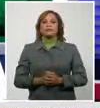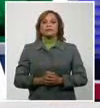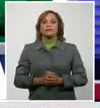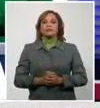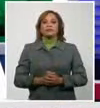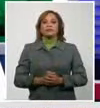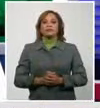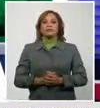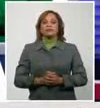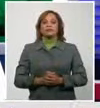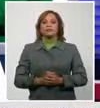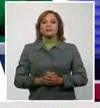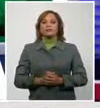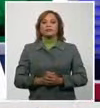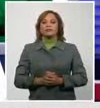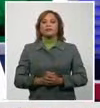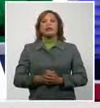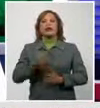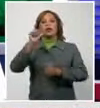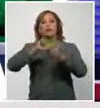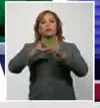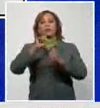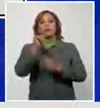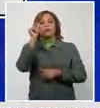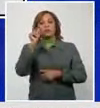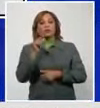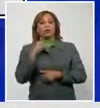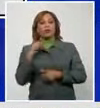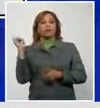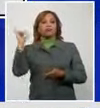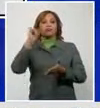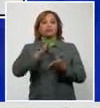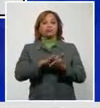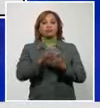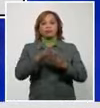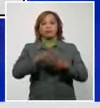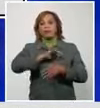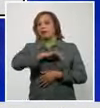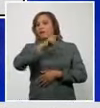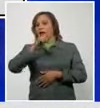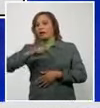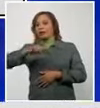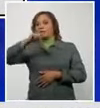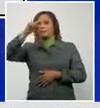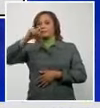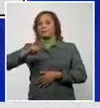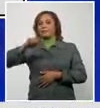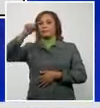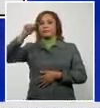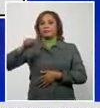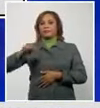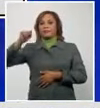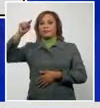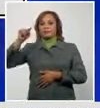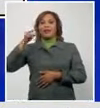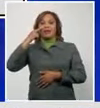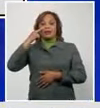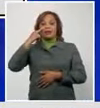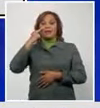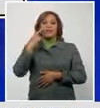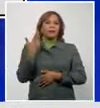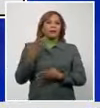del comportamiento de los casos autóctonos e importados en los últimos 15 días. Se ve que